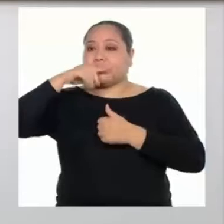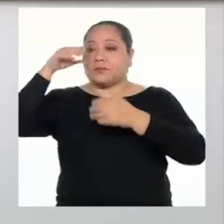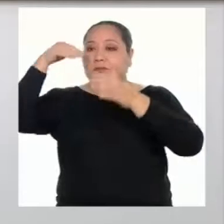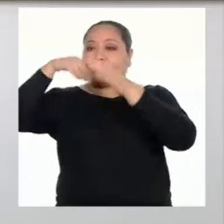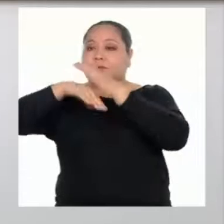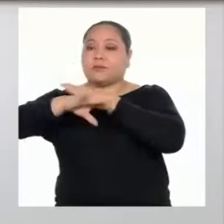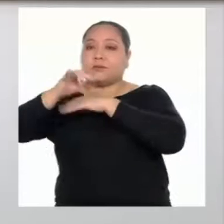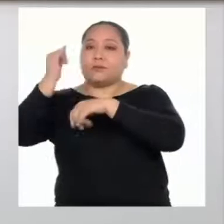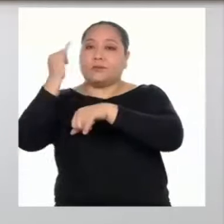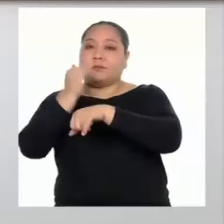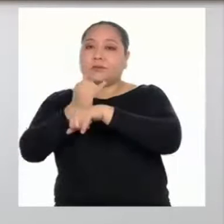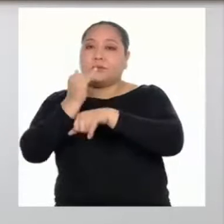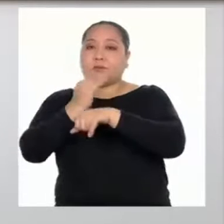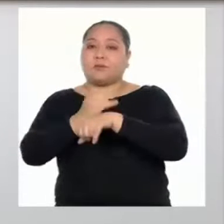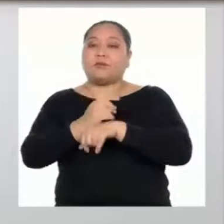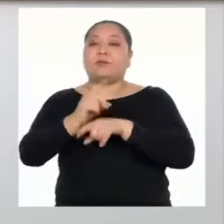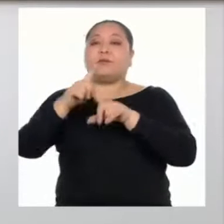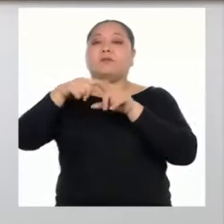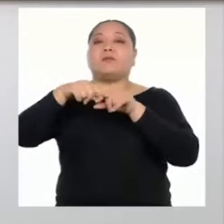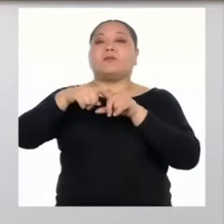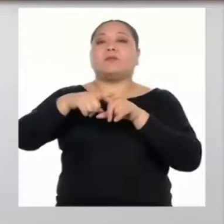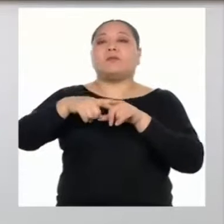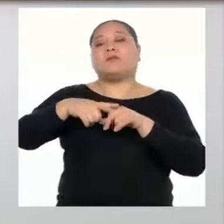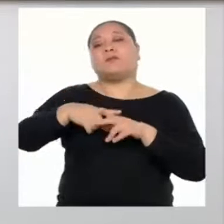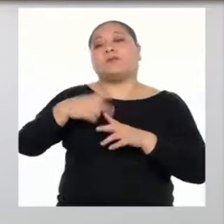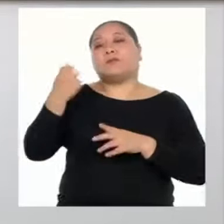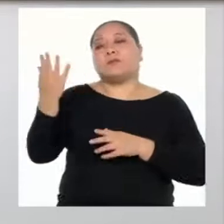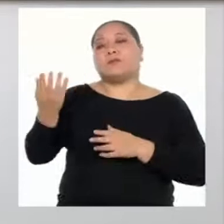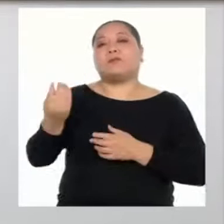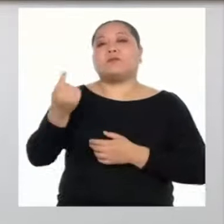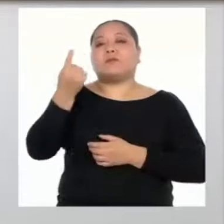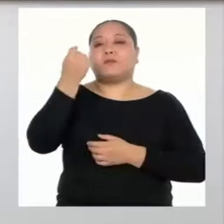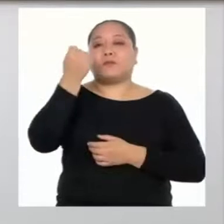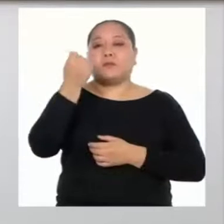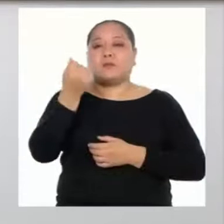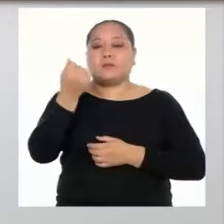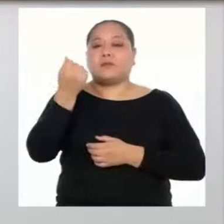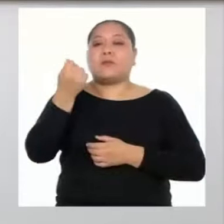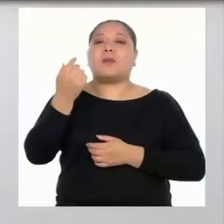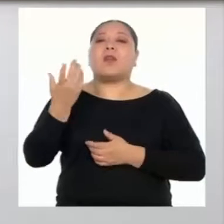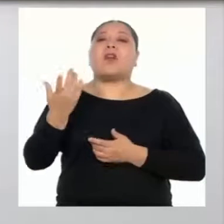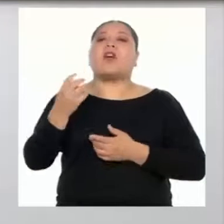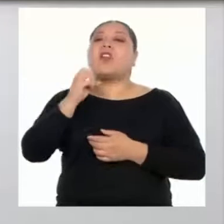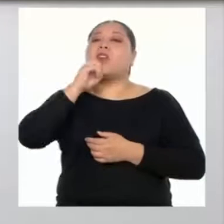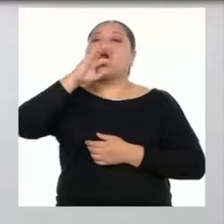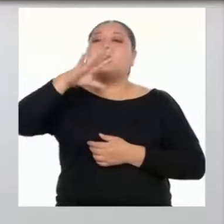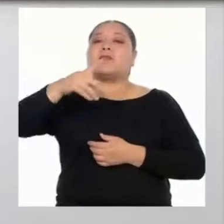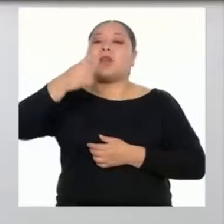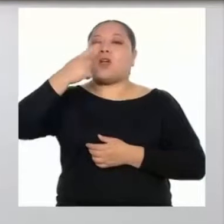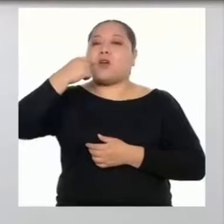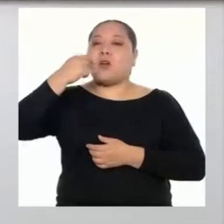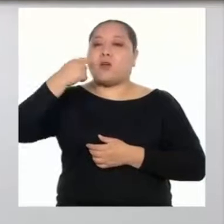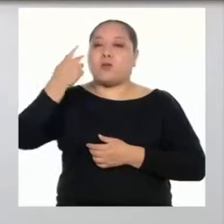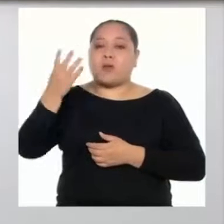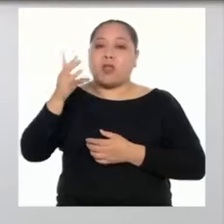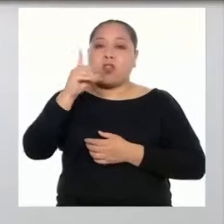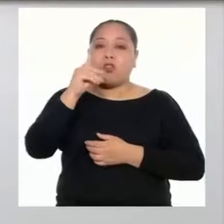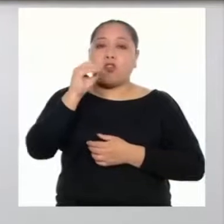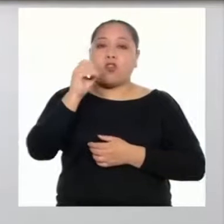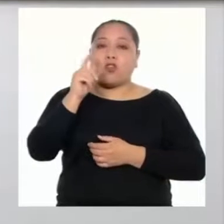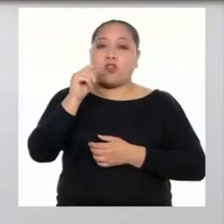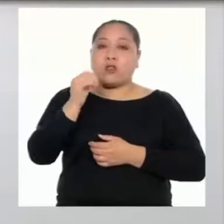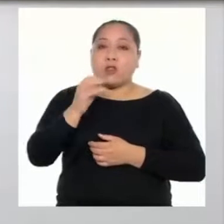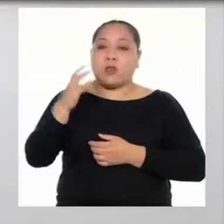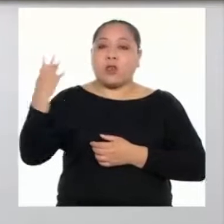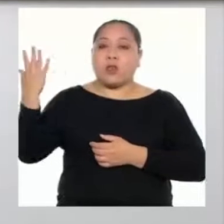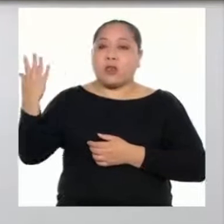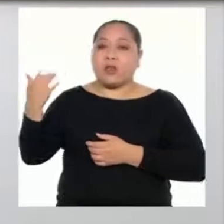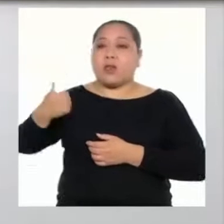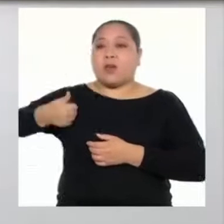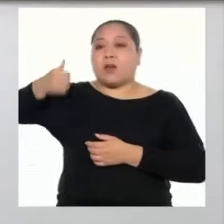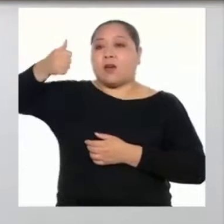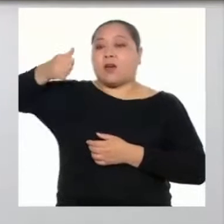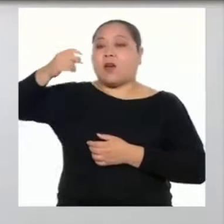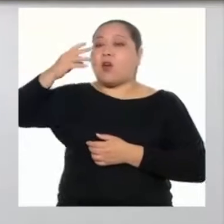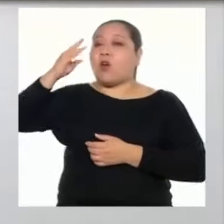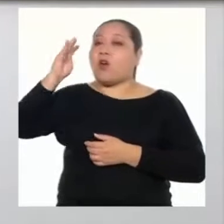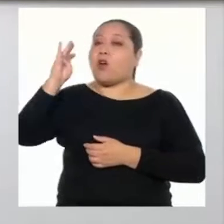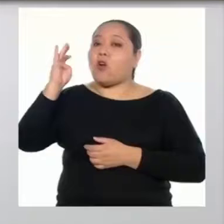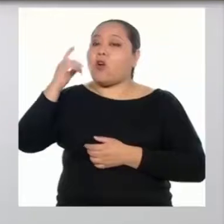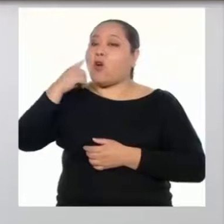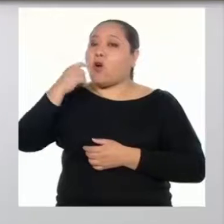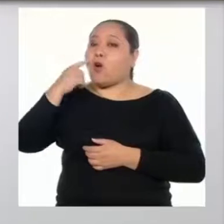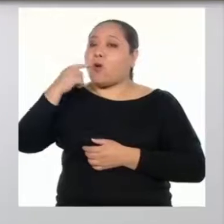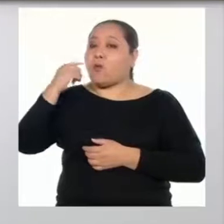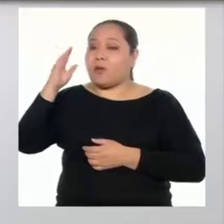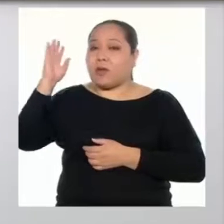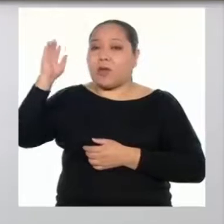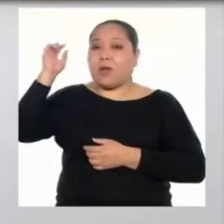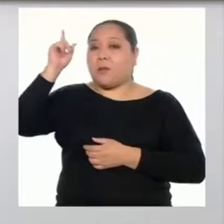el claustro según la voluntad o posibilidad masculina. La dote de la mujer pasaba de la autoridad masculina